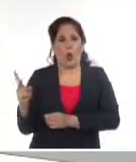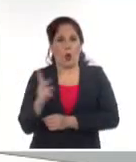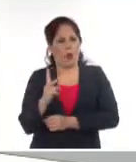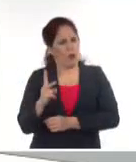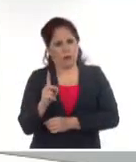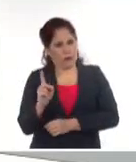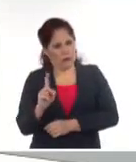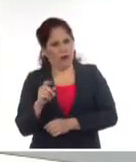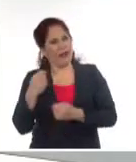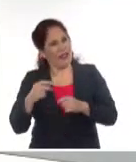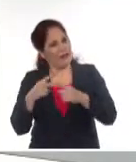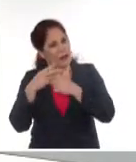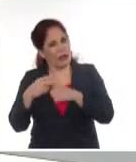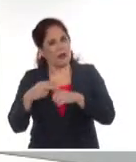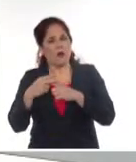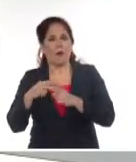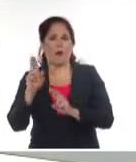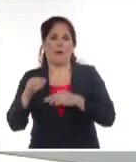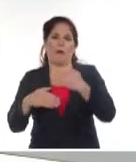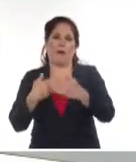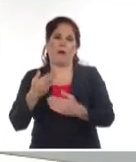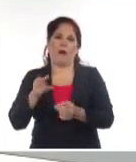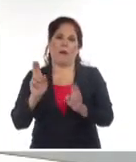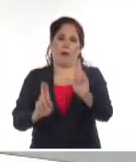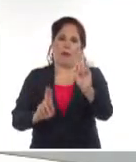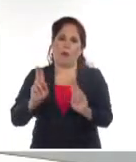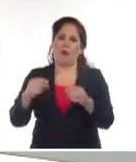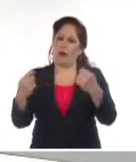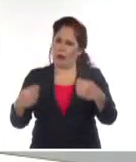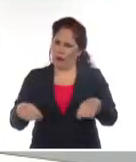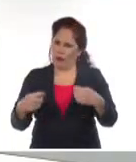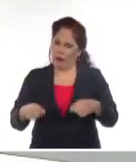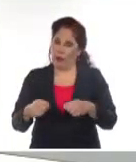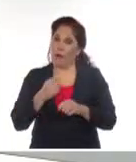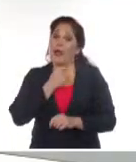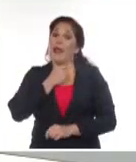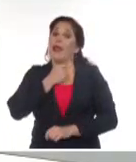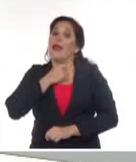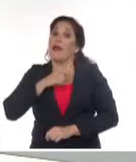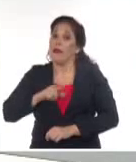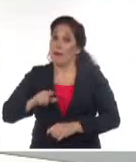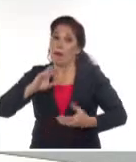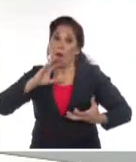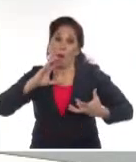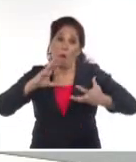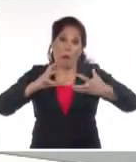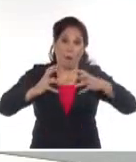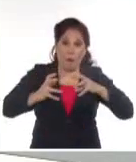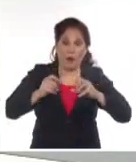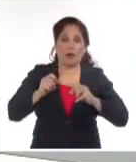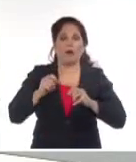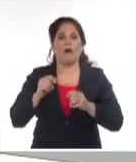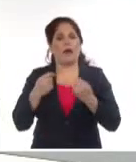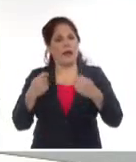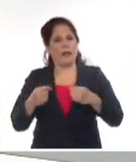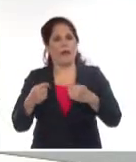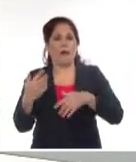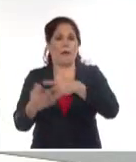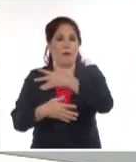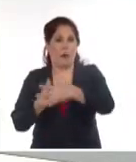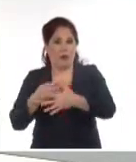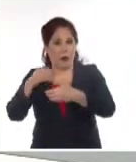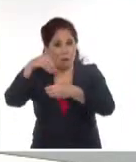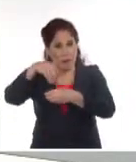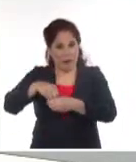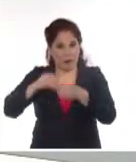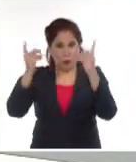sepan resolver los desacuerdos. Y quizás un contundente ejemplo de lo complejo que significa proscribir la violencia de la política en